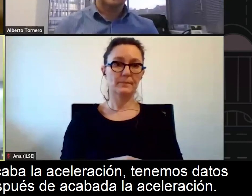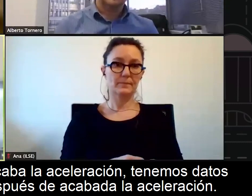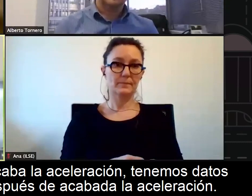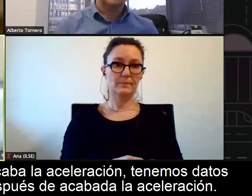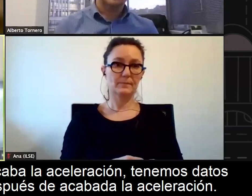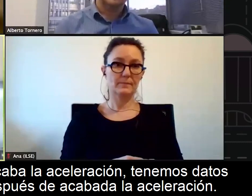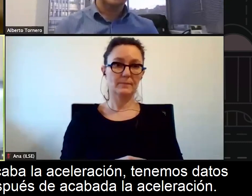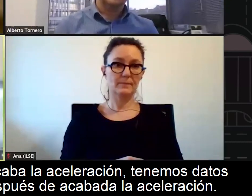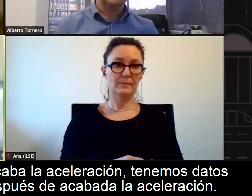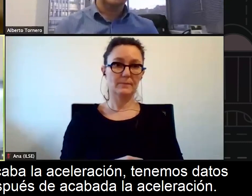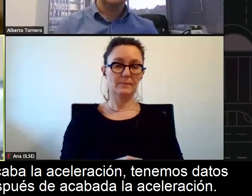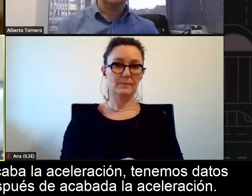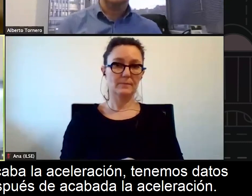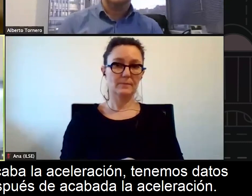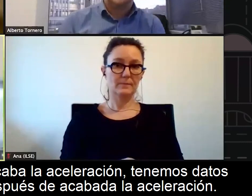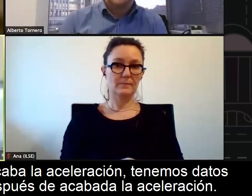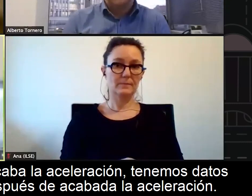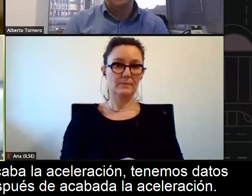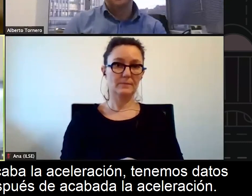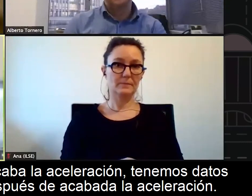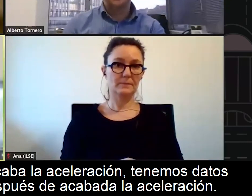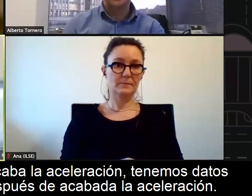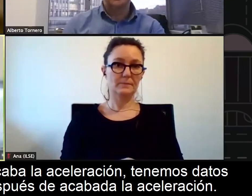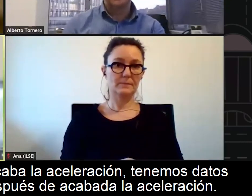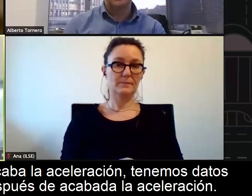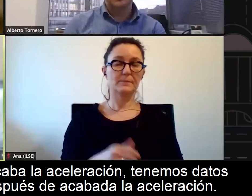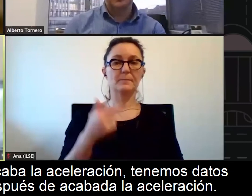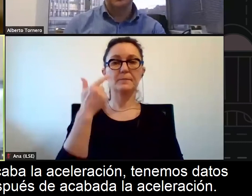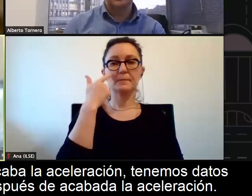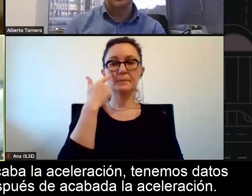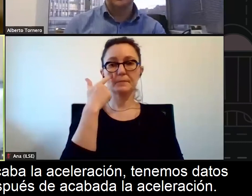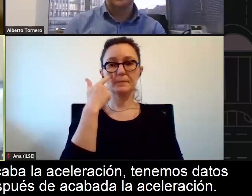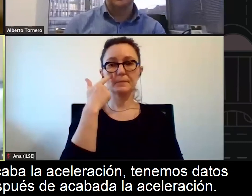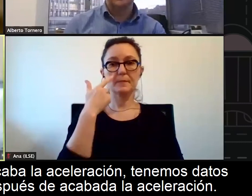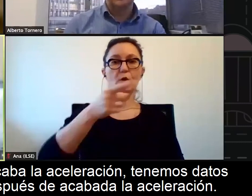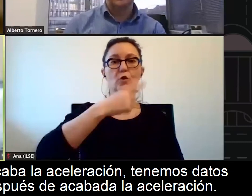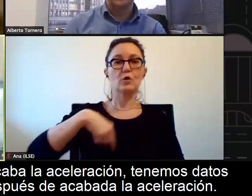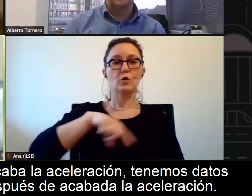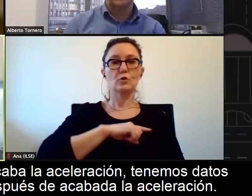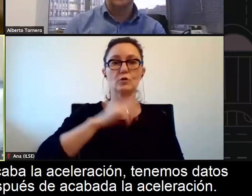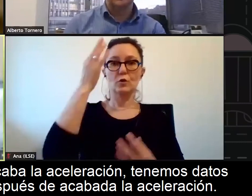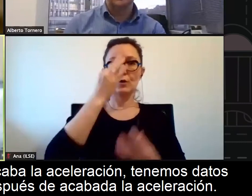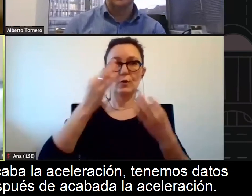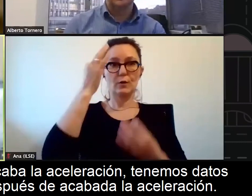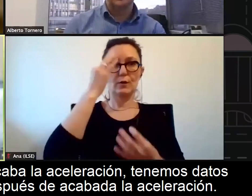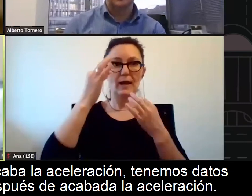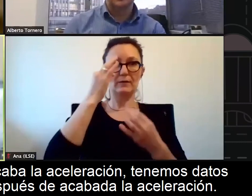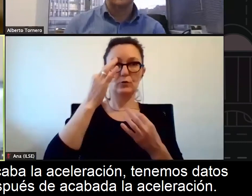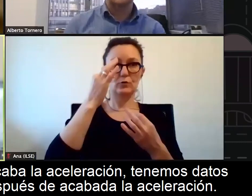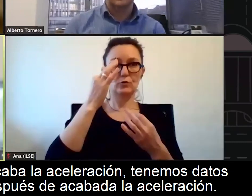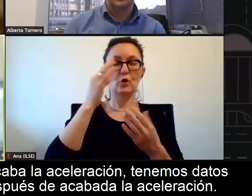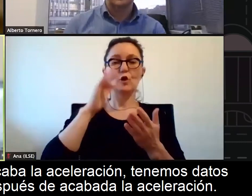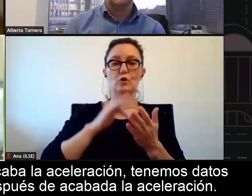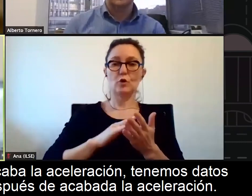Mira, nosotros al final, cuando una startup acaba la aceleración, tenemos datos de como mínimo hasta 2 años después de haber acabado la aceleración, ya que